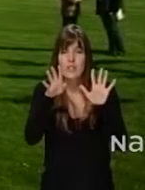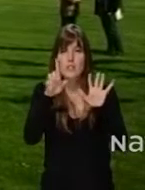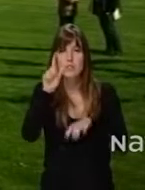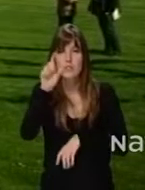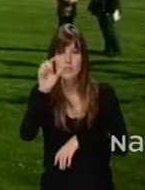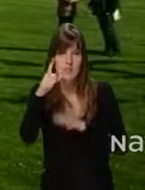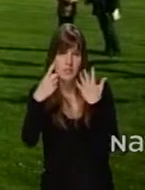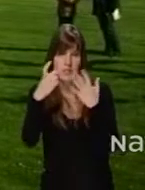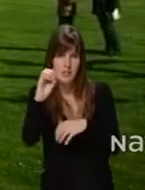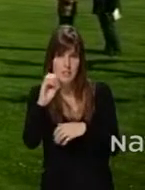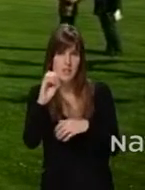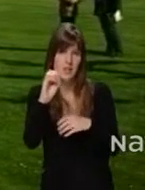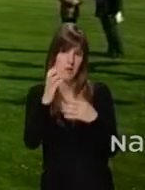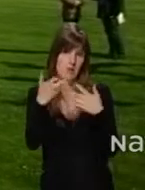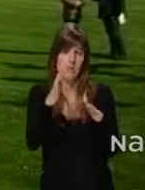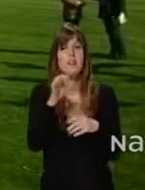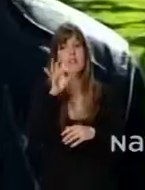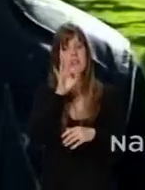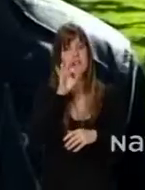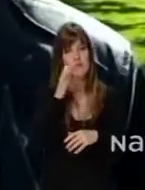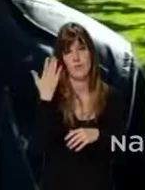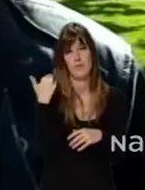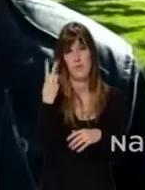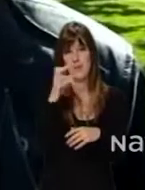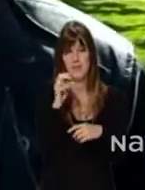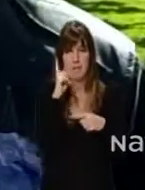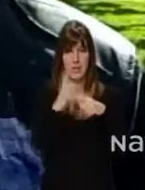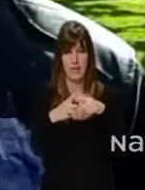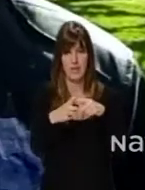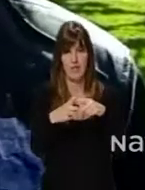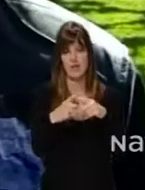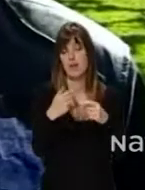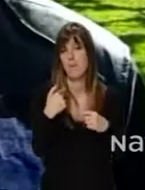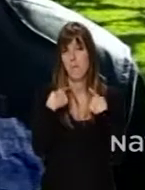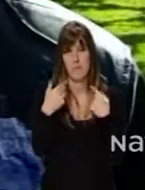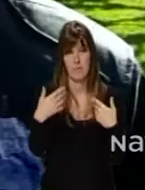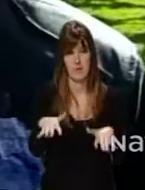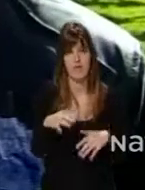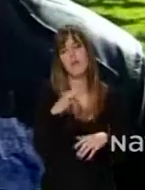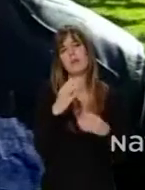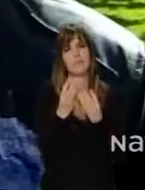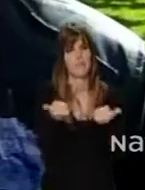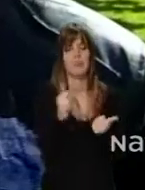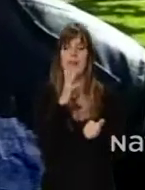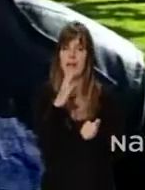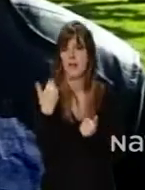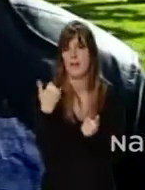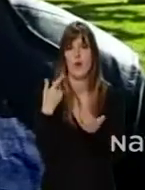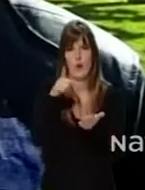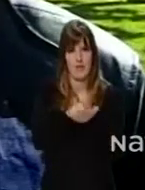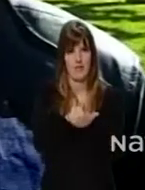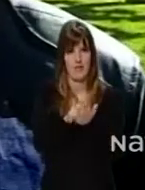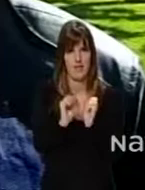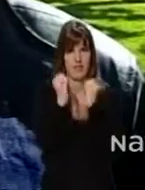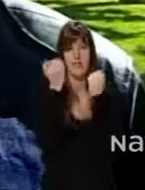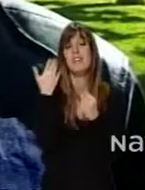1960, por ahí, mediados del siglo pasado. Y la hemos recuperado ahora, hace unos pocos años, la feria, no ya de matiz